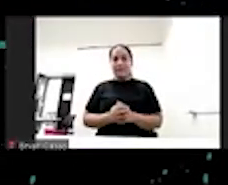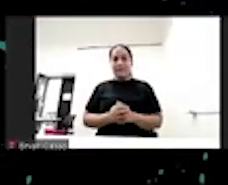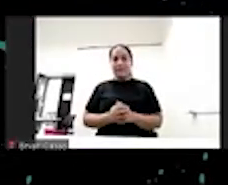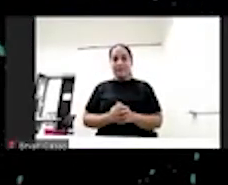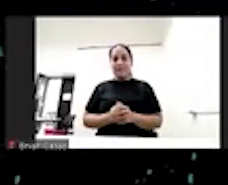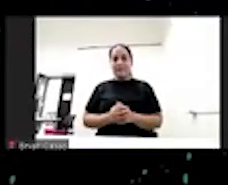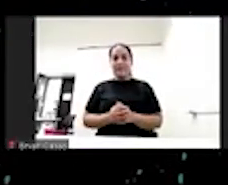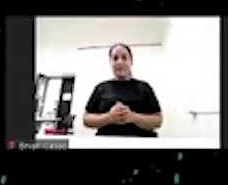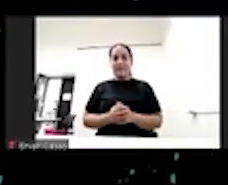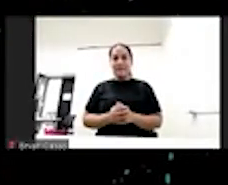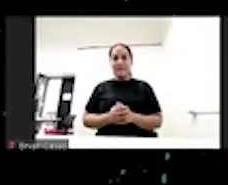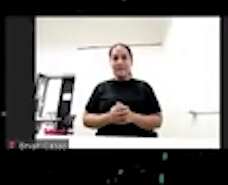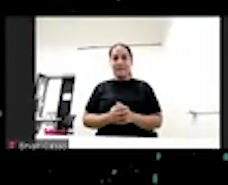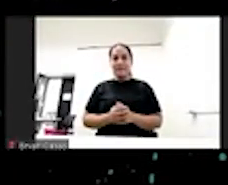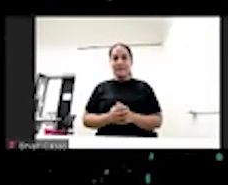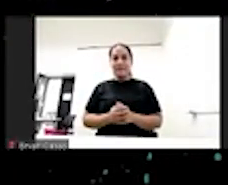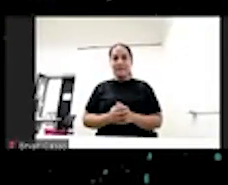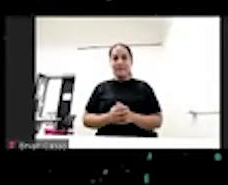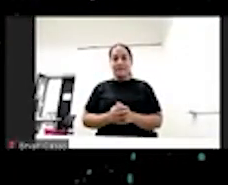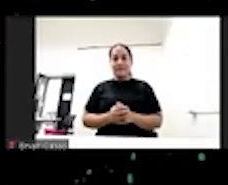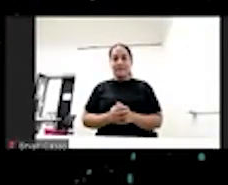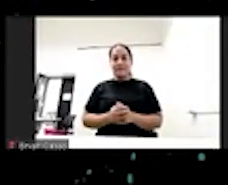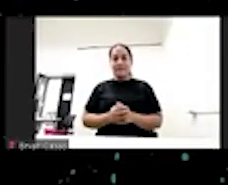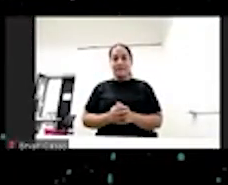Y puedes pasar a la siguiente también.